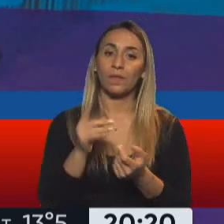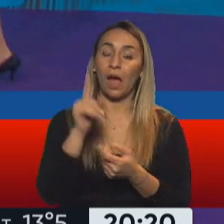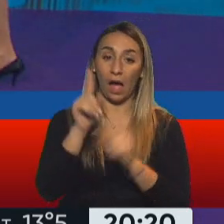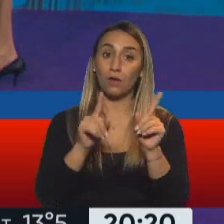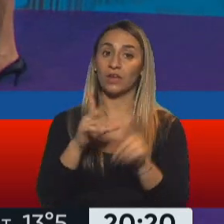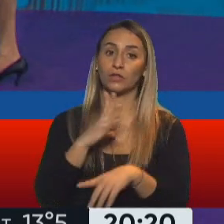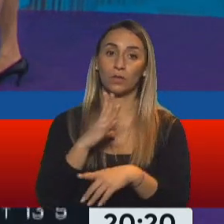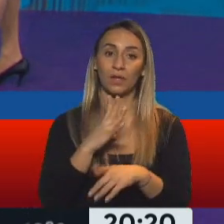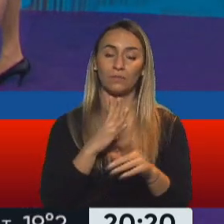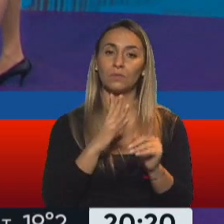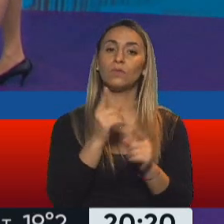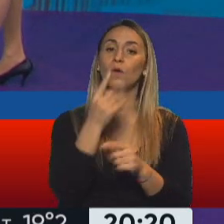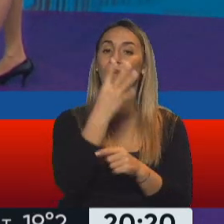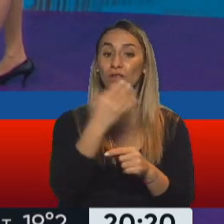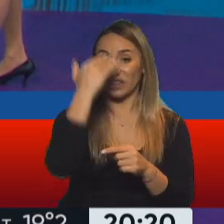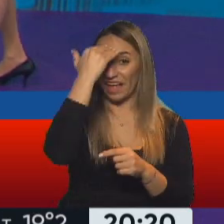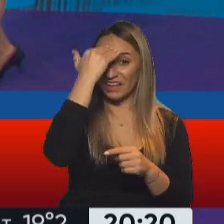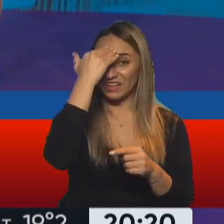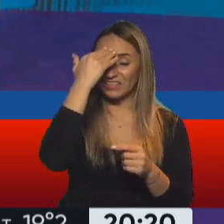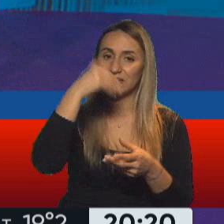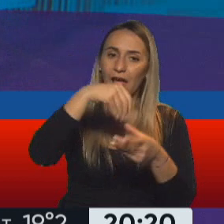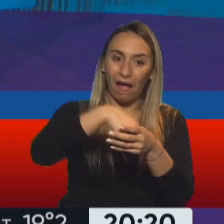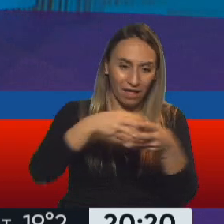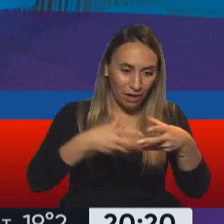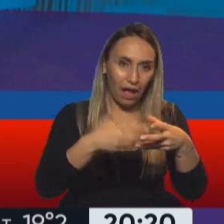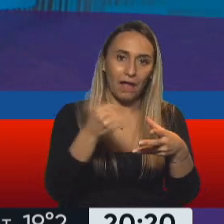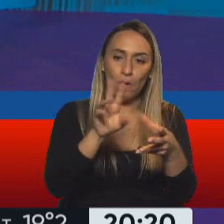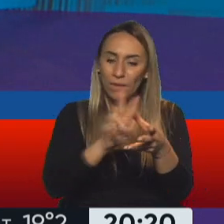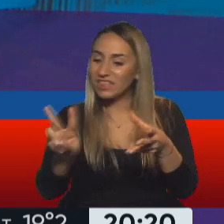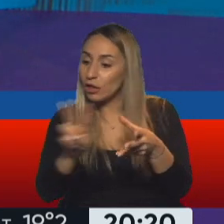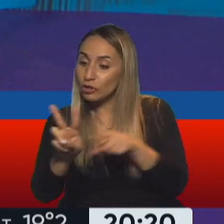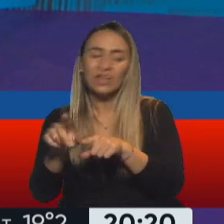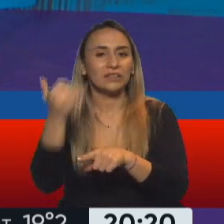estas 415. Claro, o sea, el seguimiento de la vacuna, sus efectos,